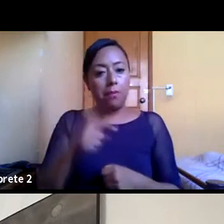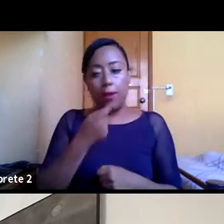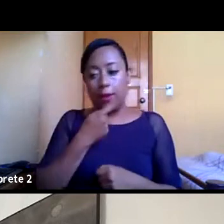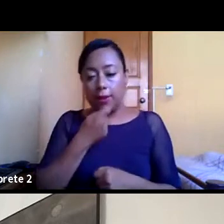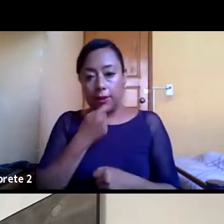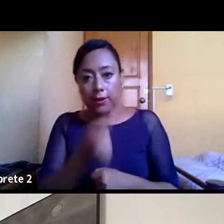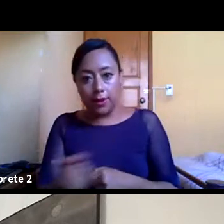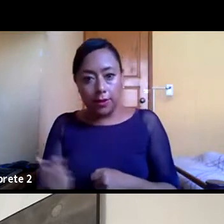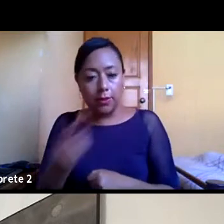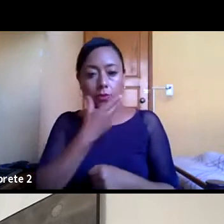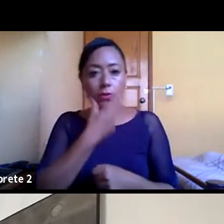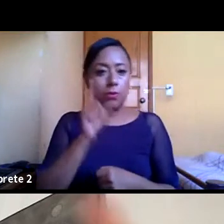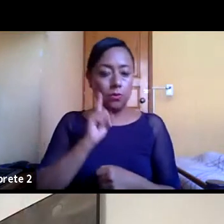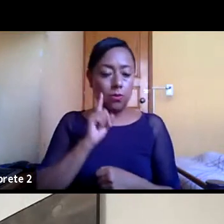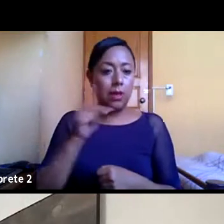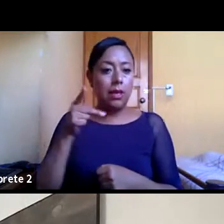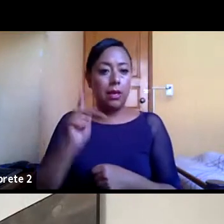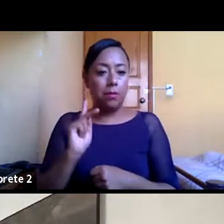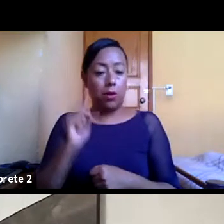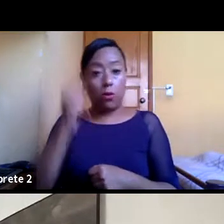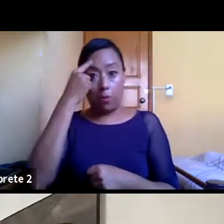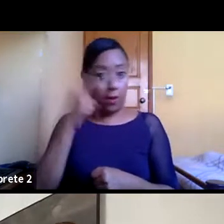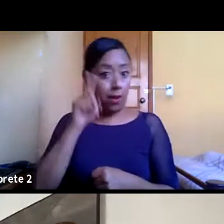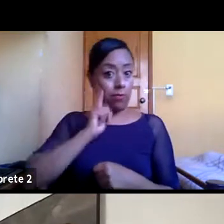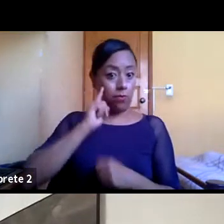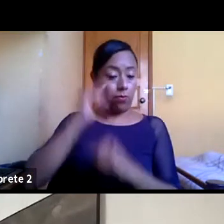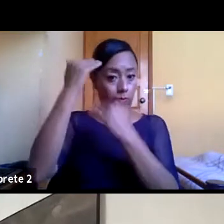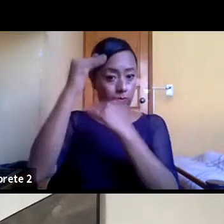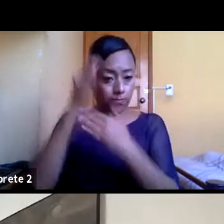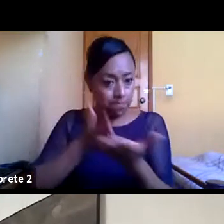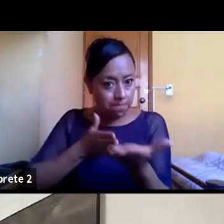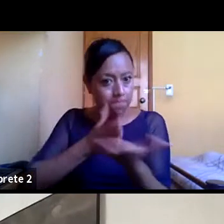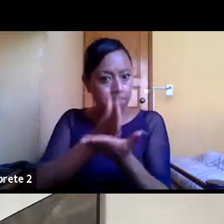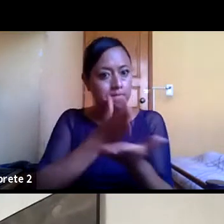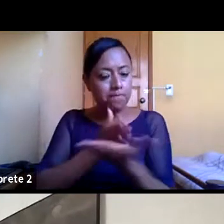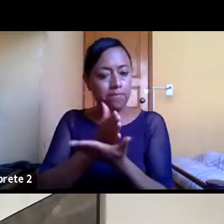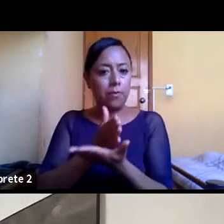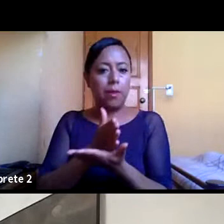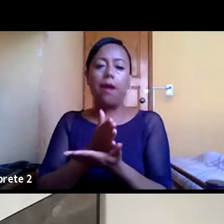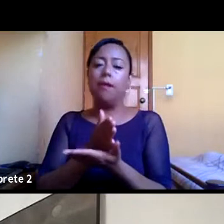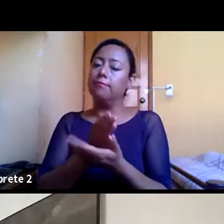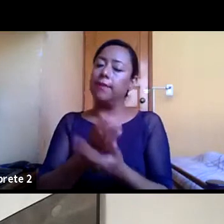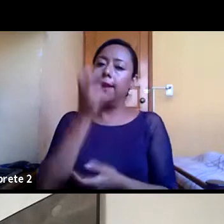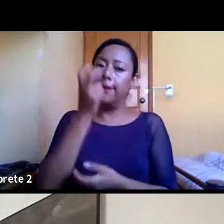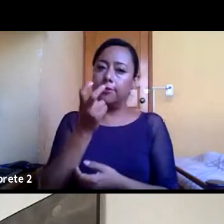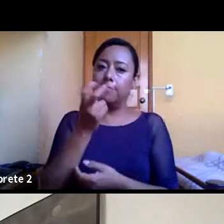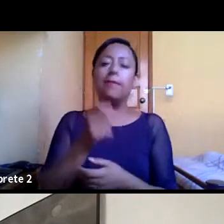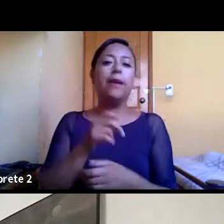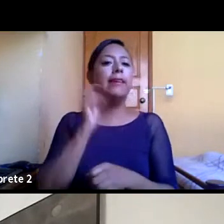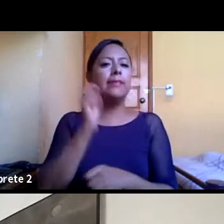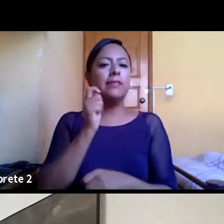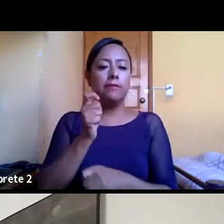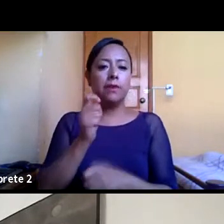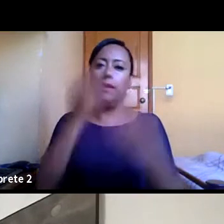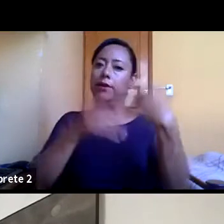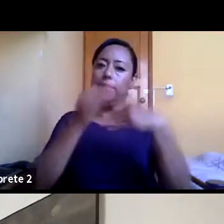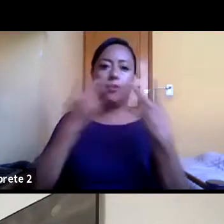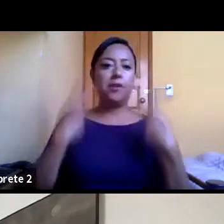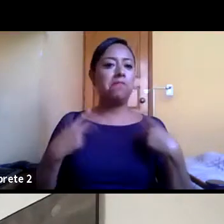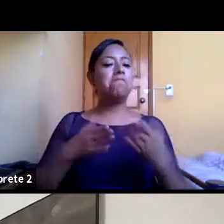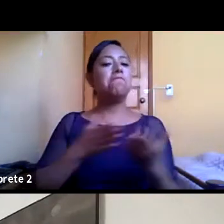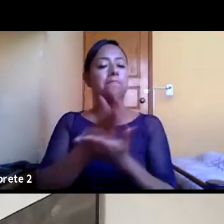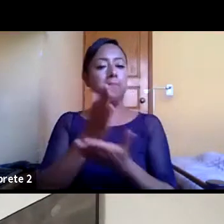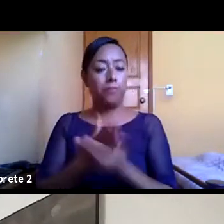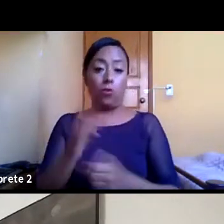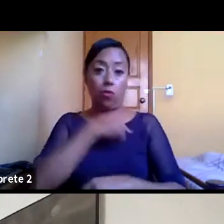mujeres, es una ciudad accesible para todas las personas. Si seguimos diseñando el espacio público, nuestras